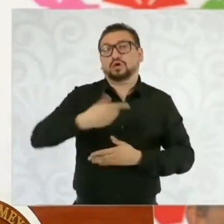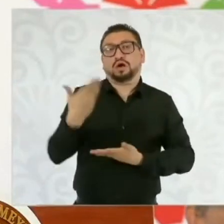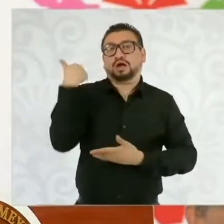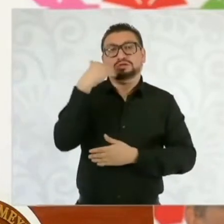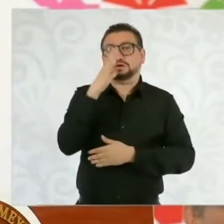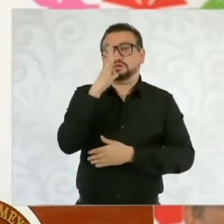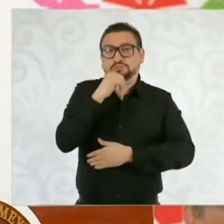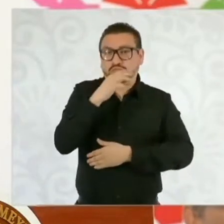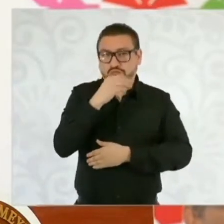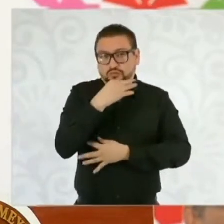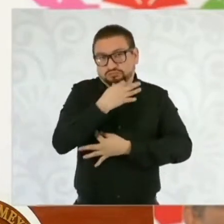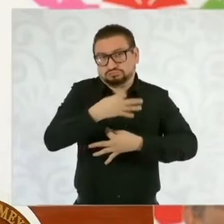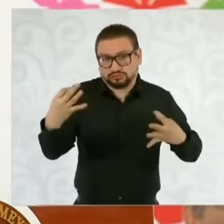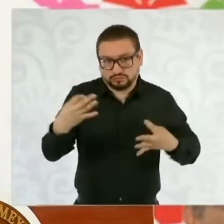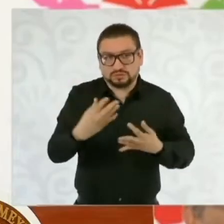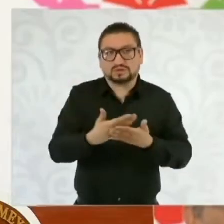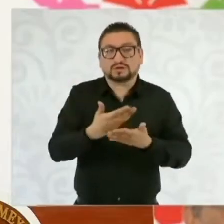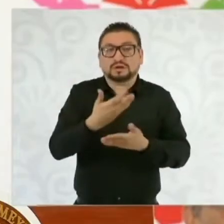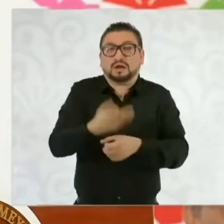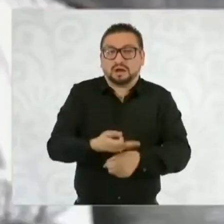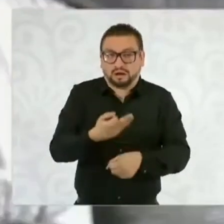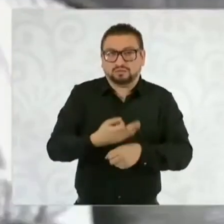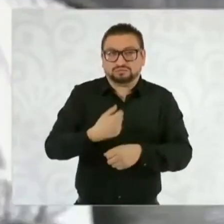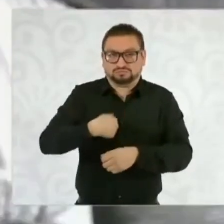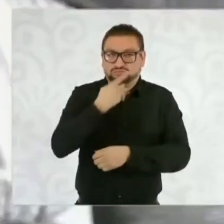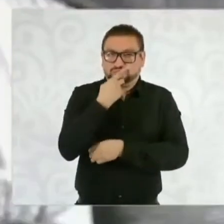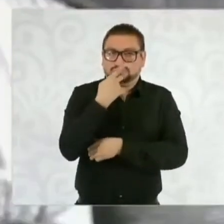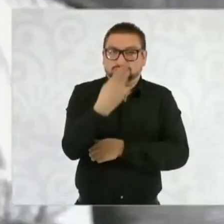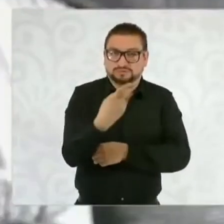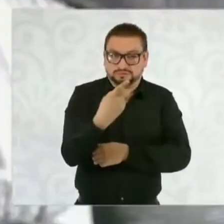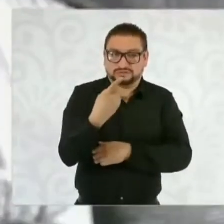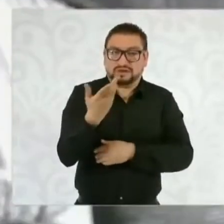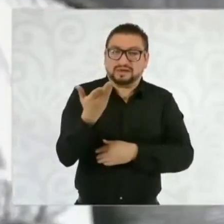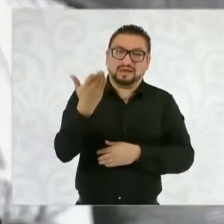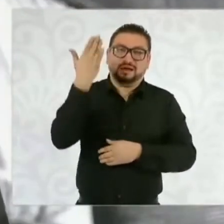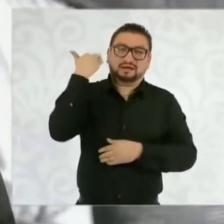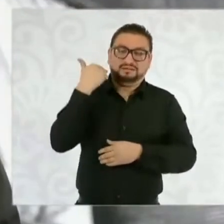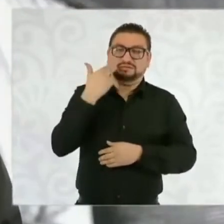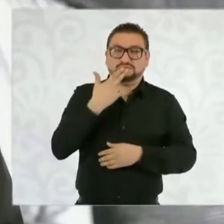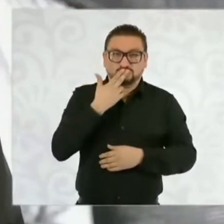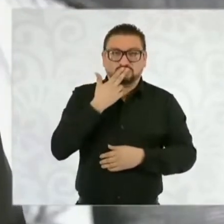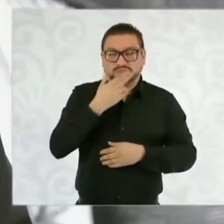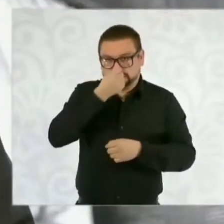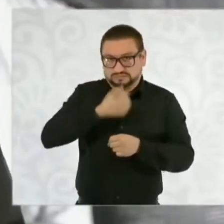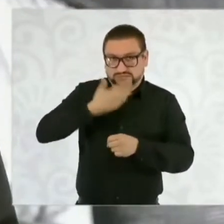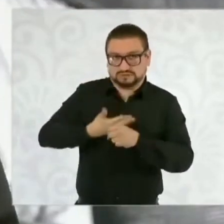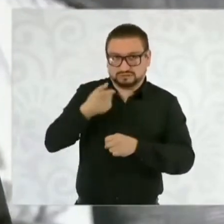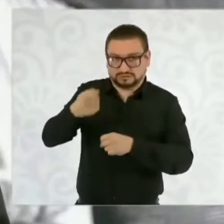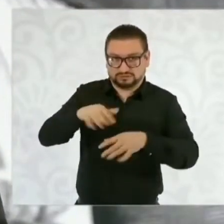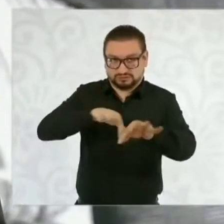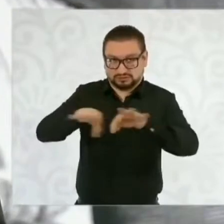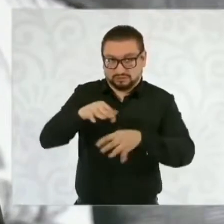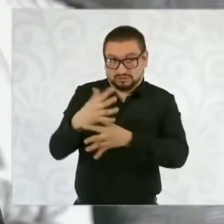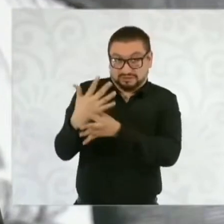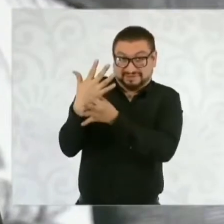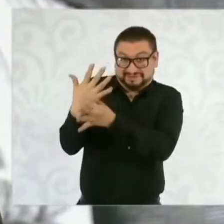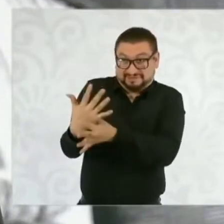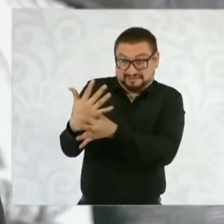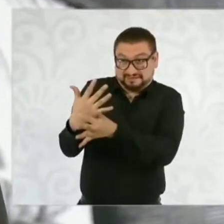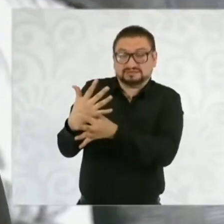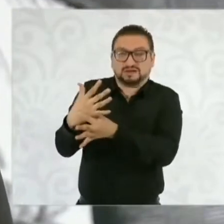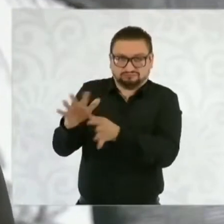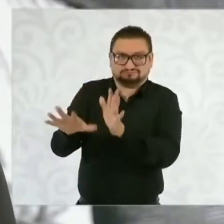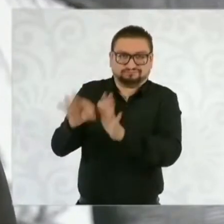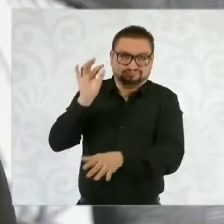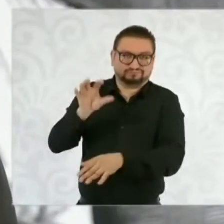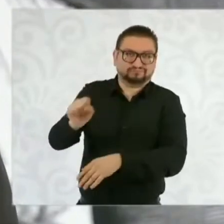voy a utilizar unas palabras que nuestro apreciado secretario de Trabajo ha utilizado desde hace